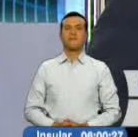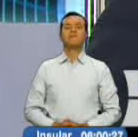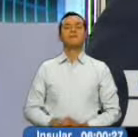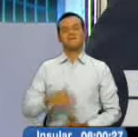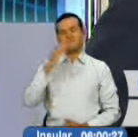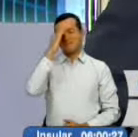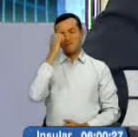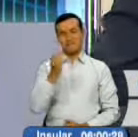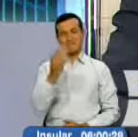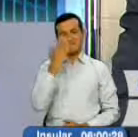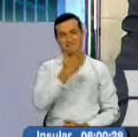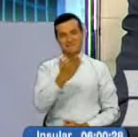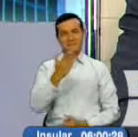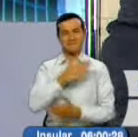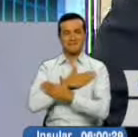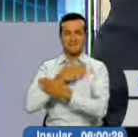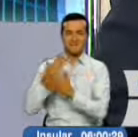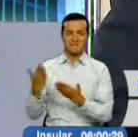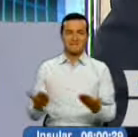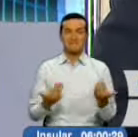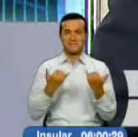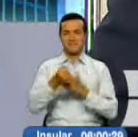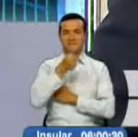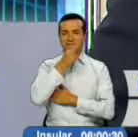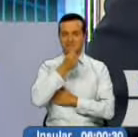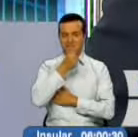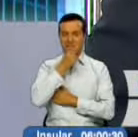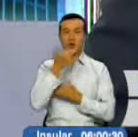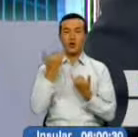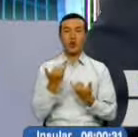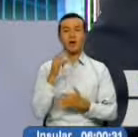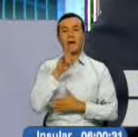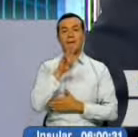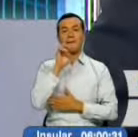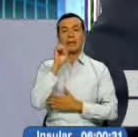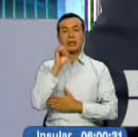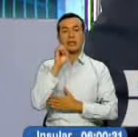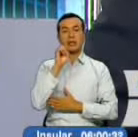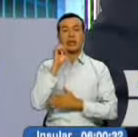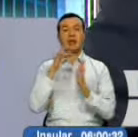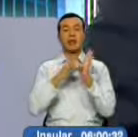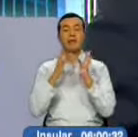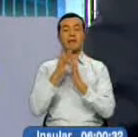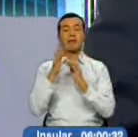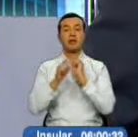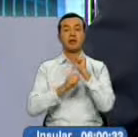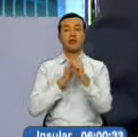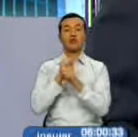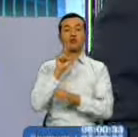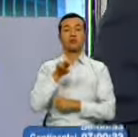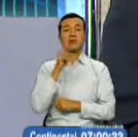Buenos días, amigos televidentes, bienvenidos a Pensamiento Crítico en este 20 de abril del